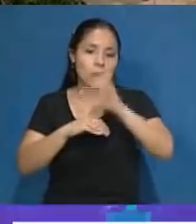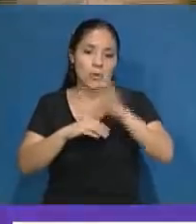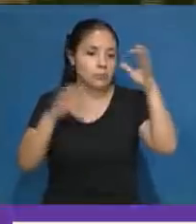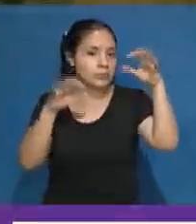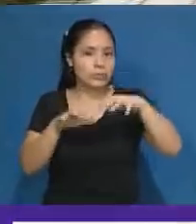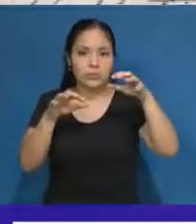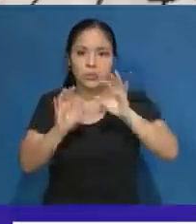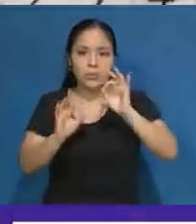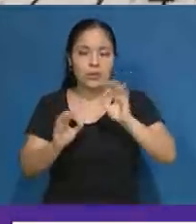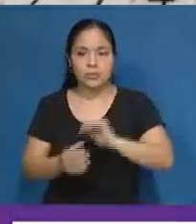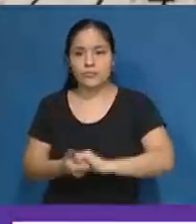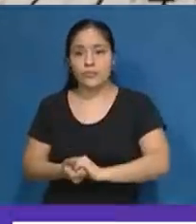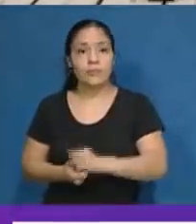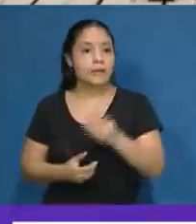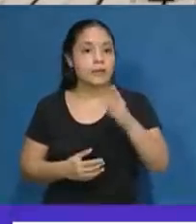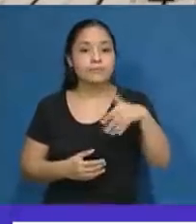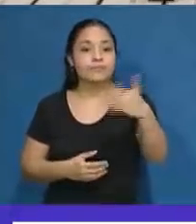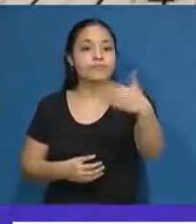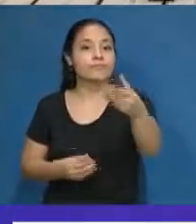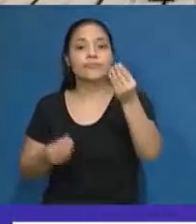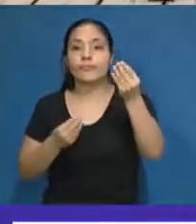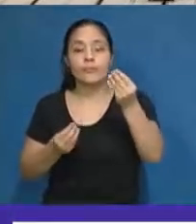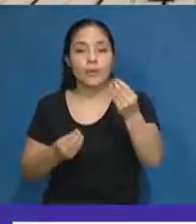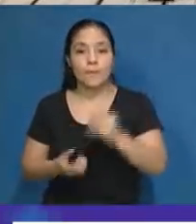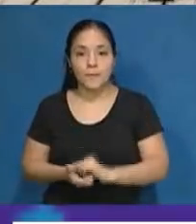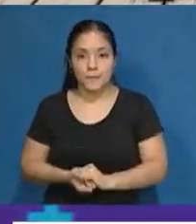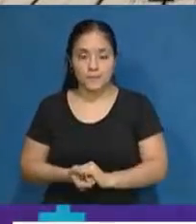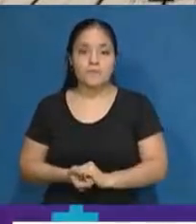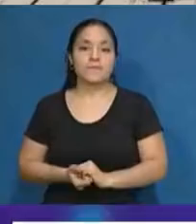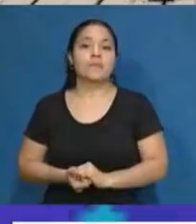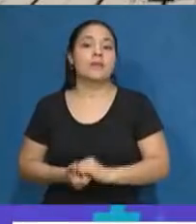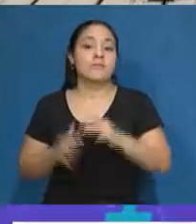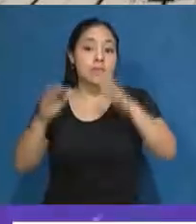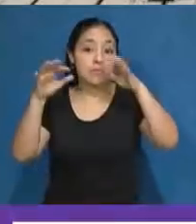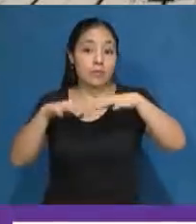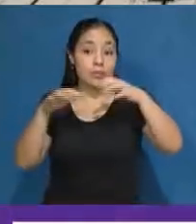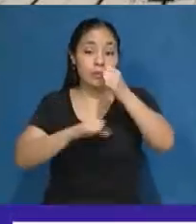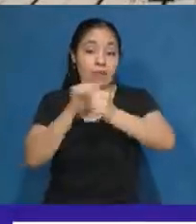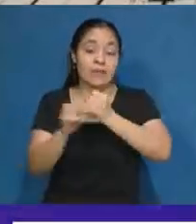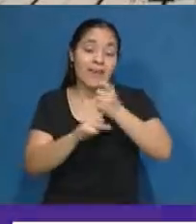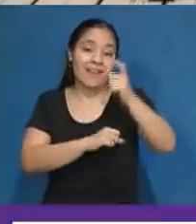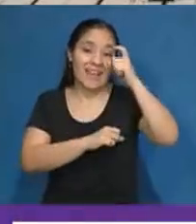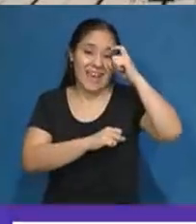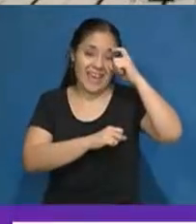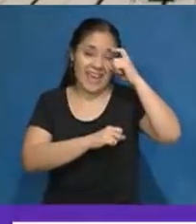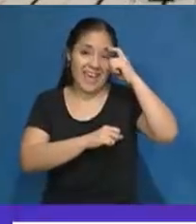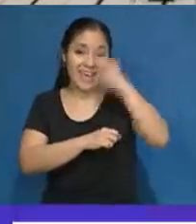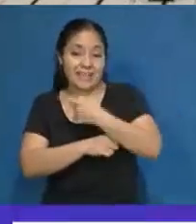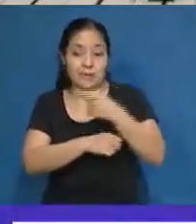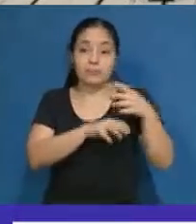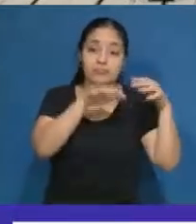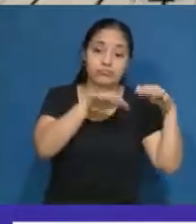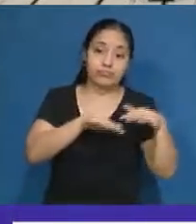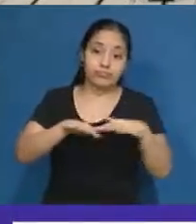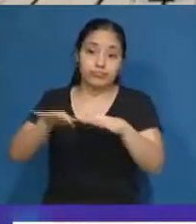Bien, bueno, ¿y hasta cuándo, Fernando? Bueno, este sistema de baja presión se va a ir trasladando hacia el este, provocando precipitaciones importantes.